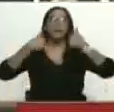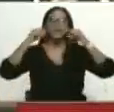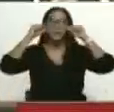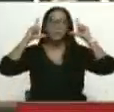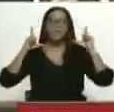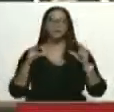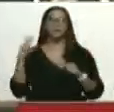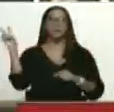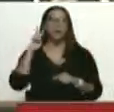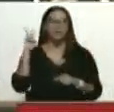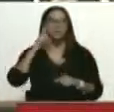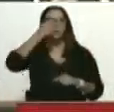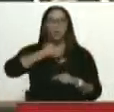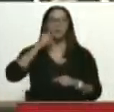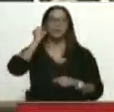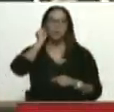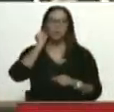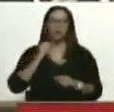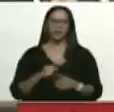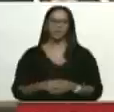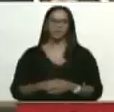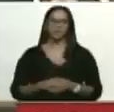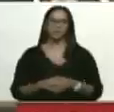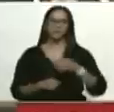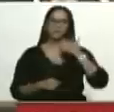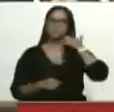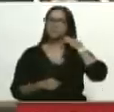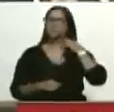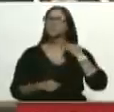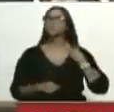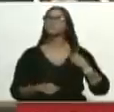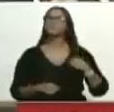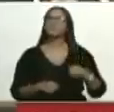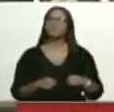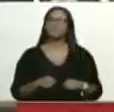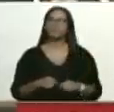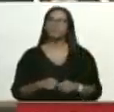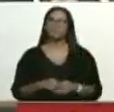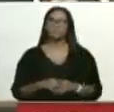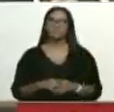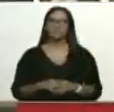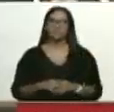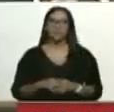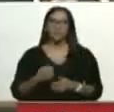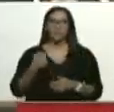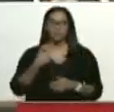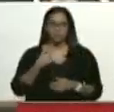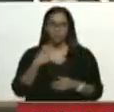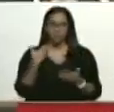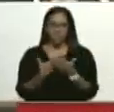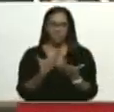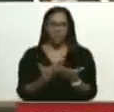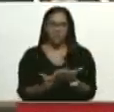y los venezolanos, las venezolanas. Miren, soy testigo. Si alguien en este